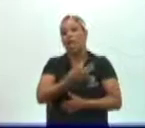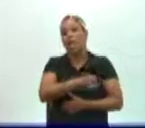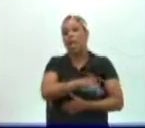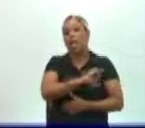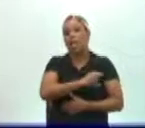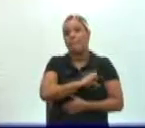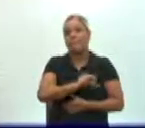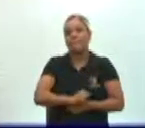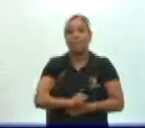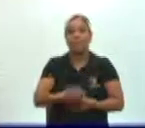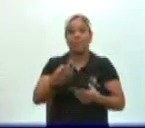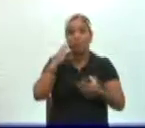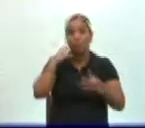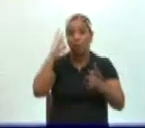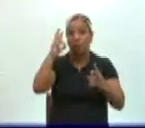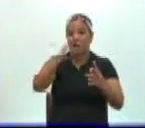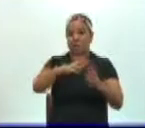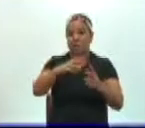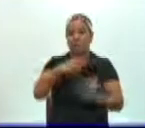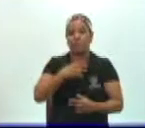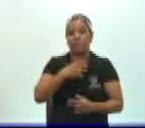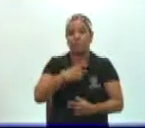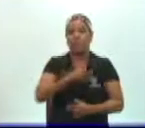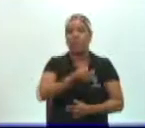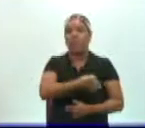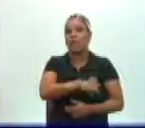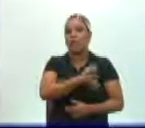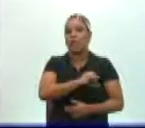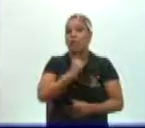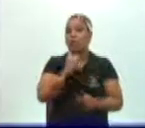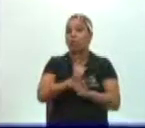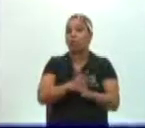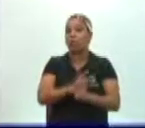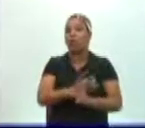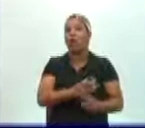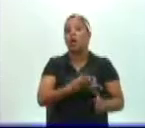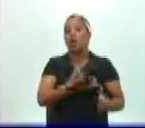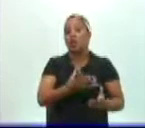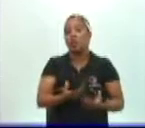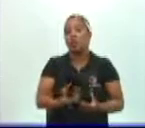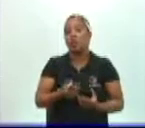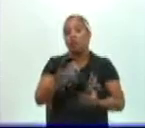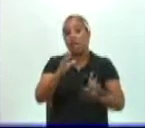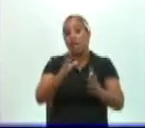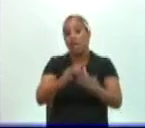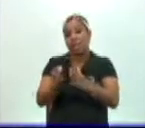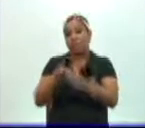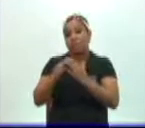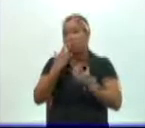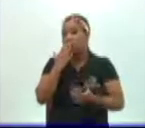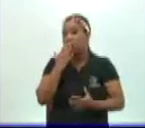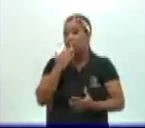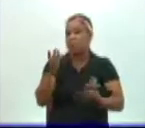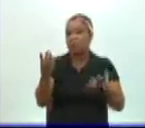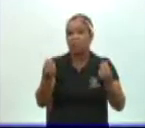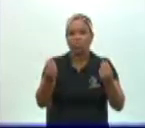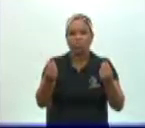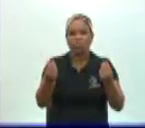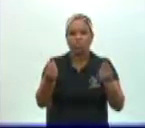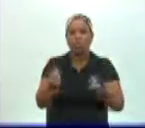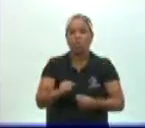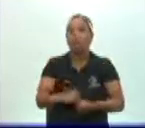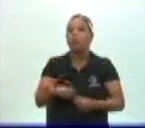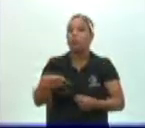la colonización española. Encontraron poblaciones indígenas más numerosas y utilizaron su fuerza de